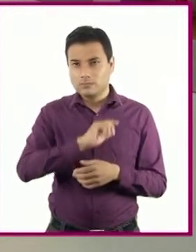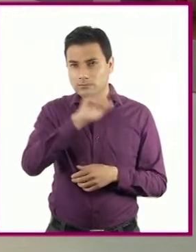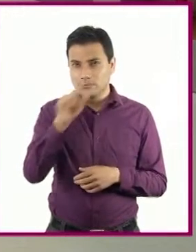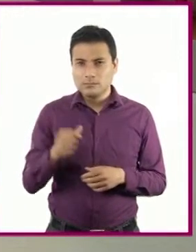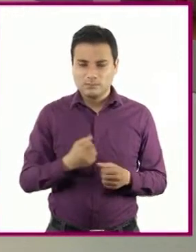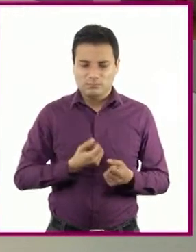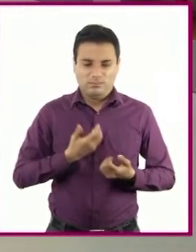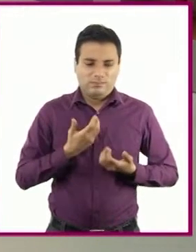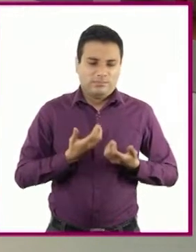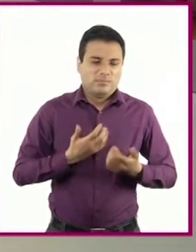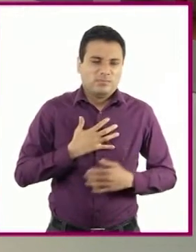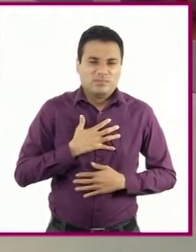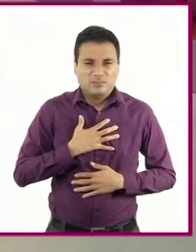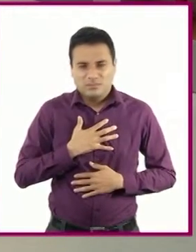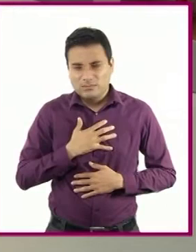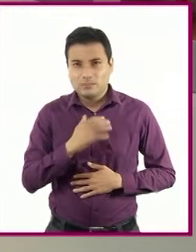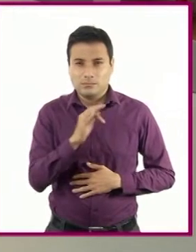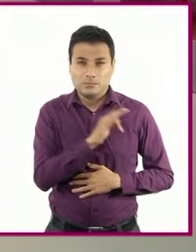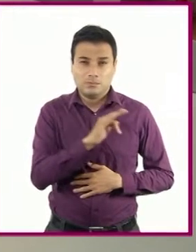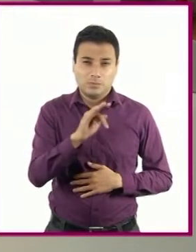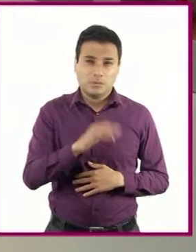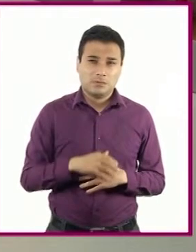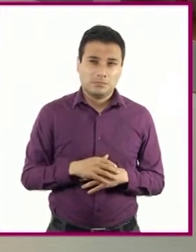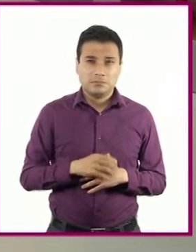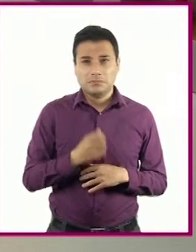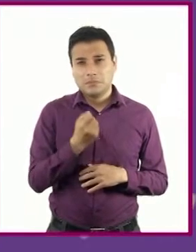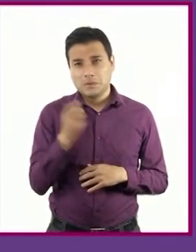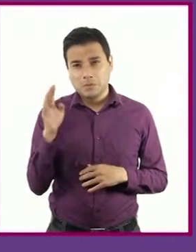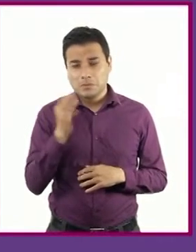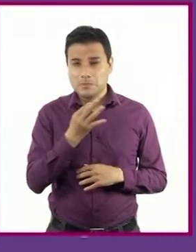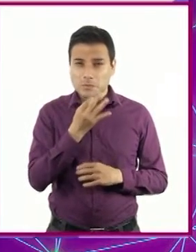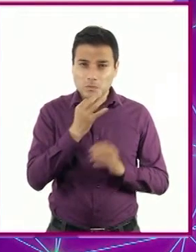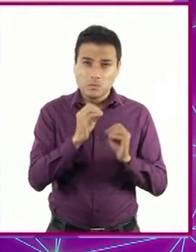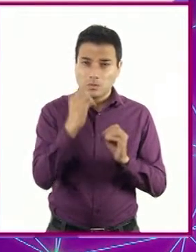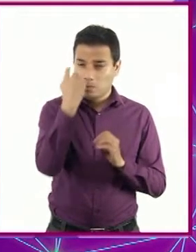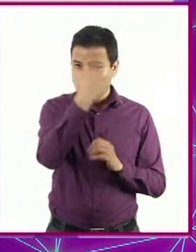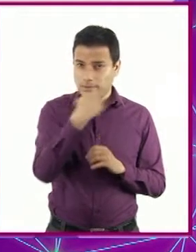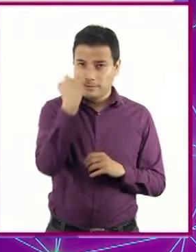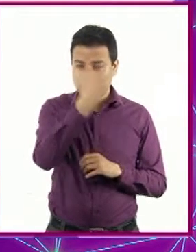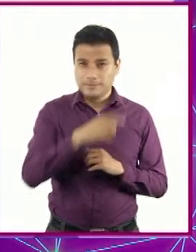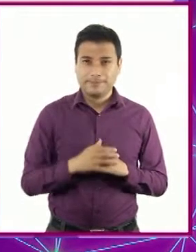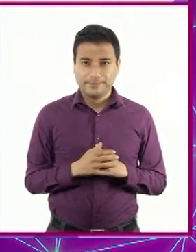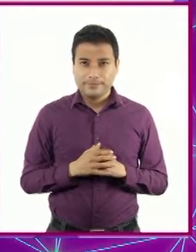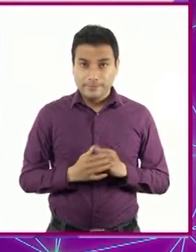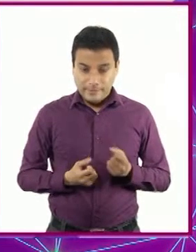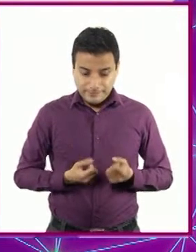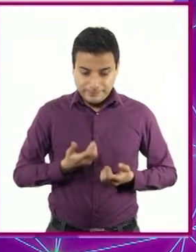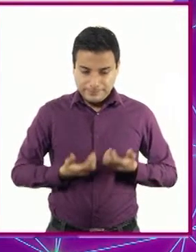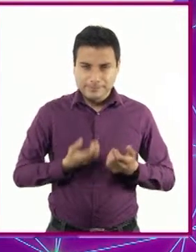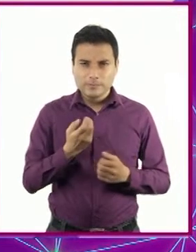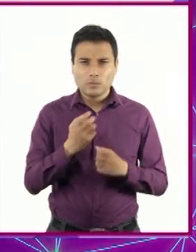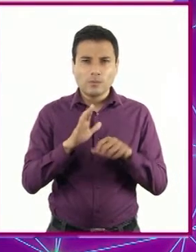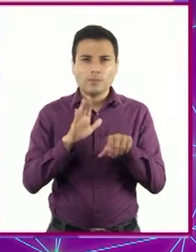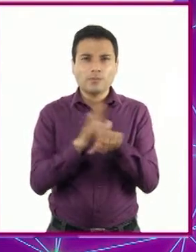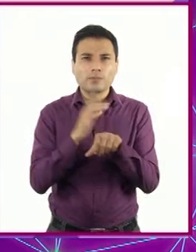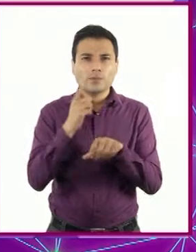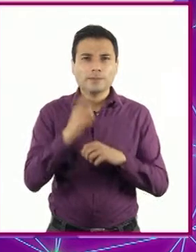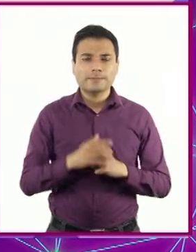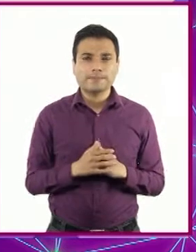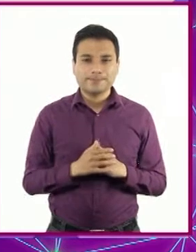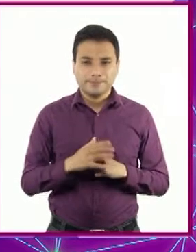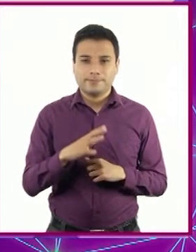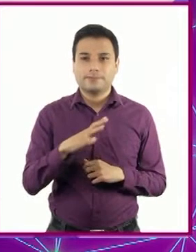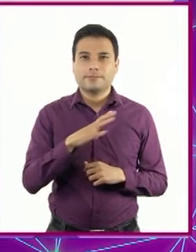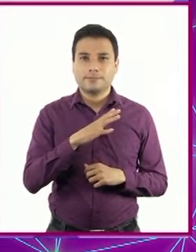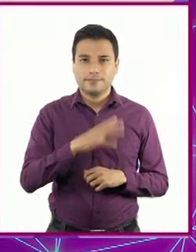ser molesta, puede durar algunos minutos o algunas horas. La acidez estomacal es consecuencia de la inflamación crónica